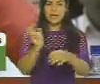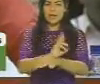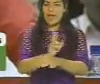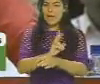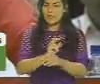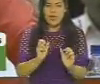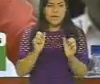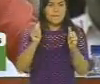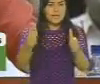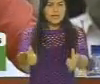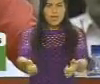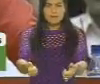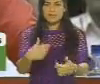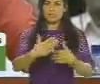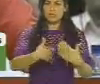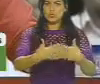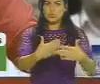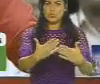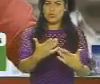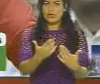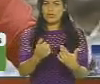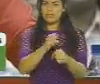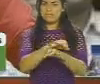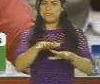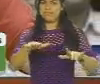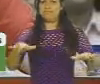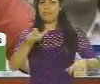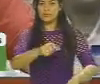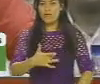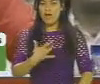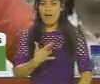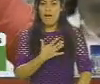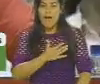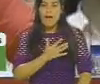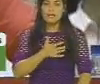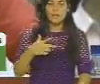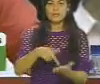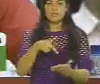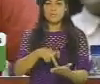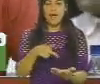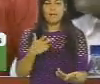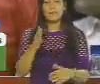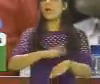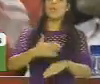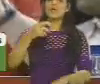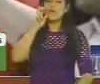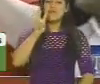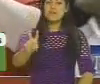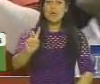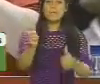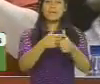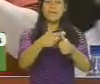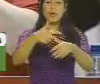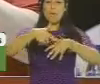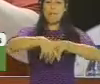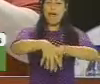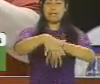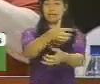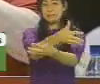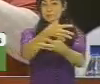rápidamente. Cómo se encendió la chispa desde Guayana a través de la mamá de las marchas, como la